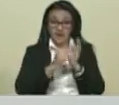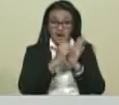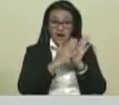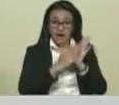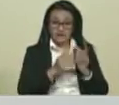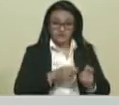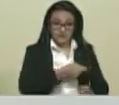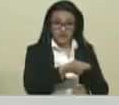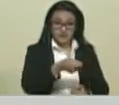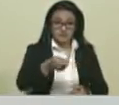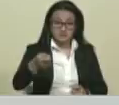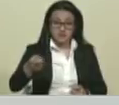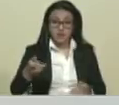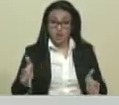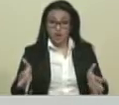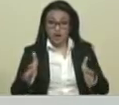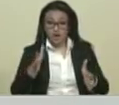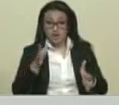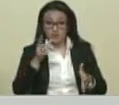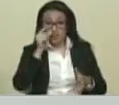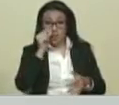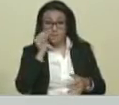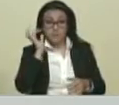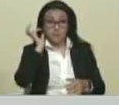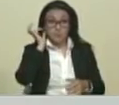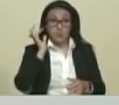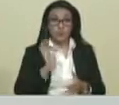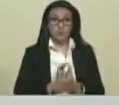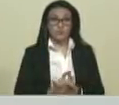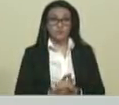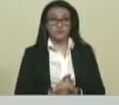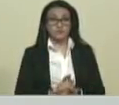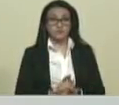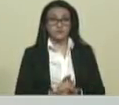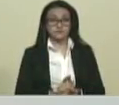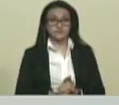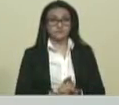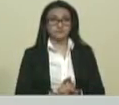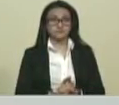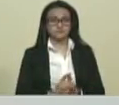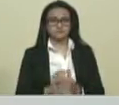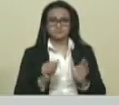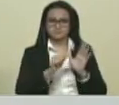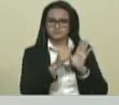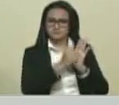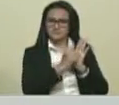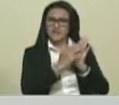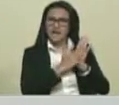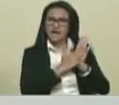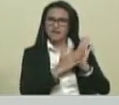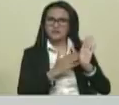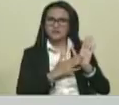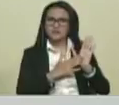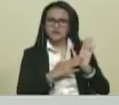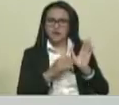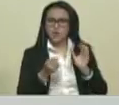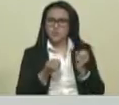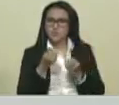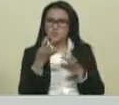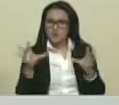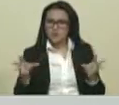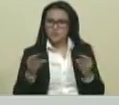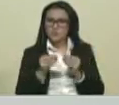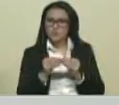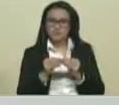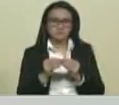a las ganadoras y los ganadores. Y en cuanto a las actas correspondientes de escrutinio, bueno, mira,